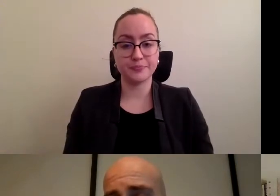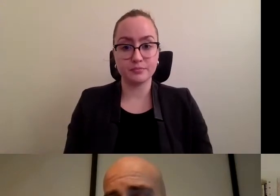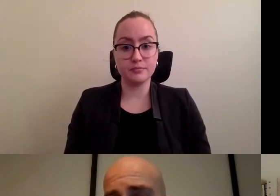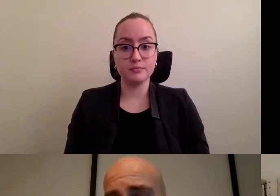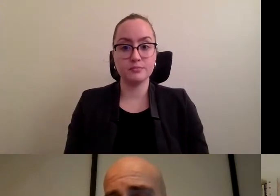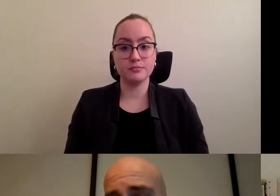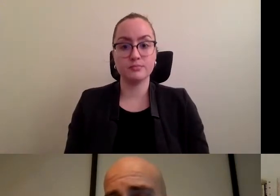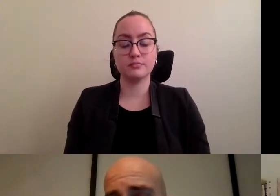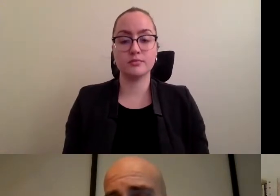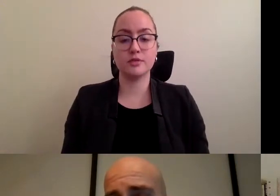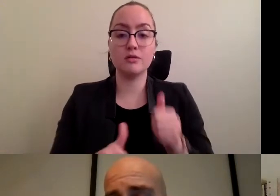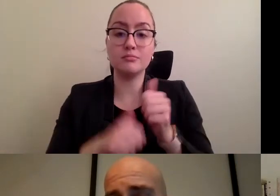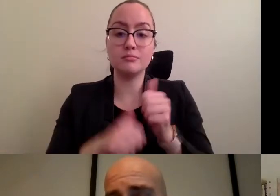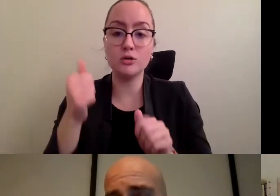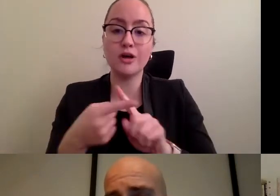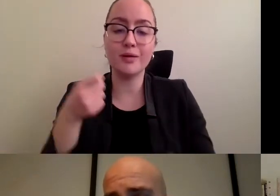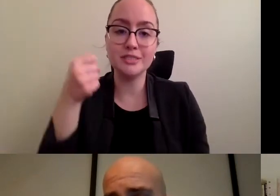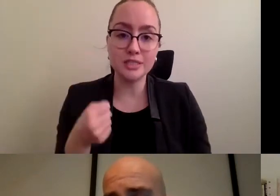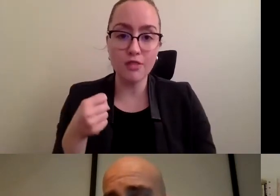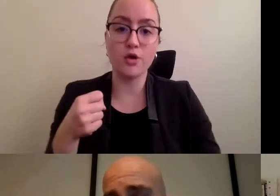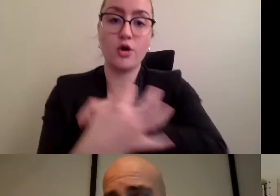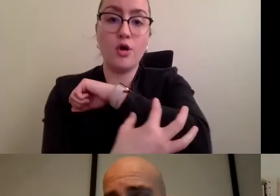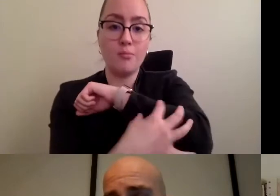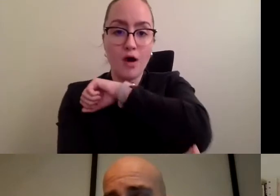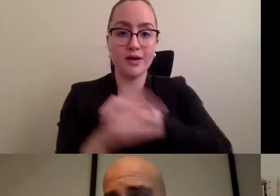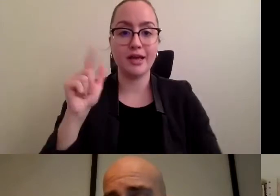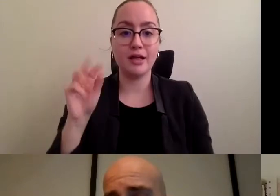grupos están designados como grupos